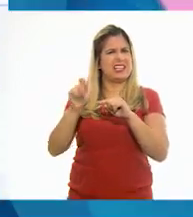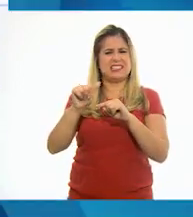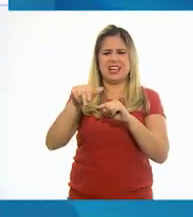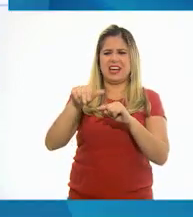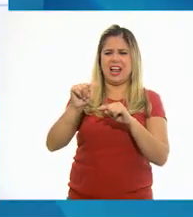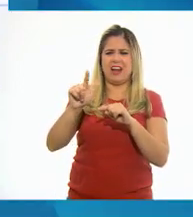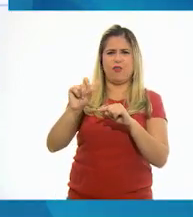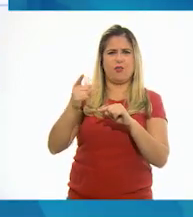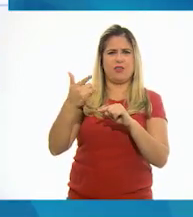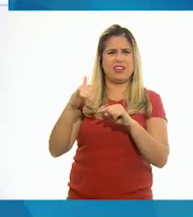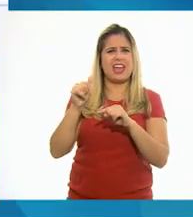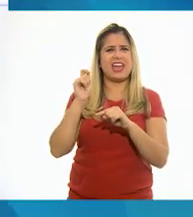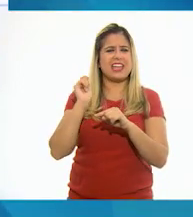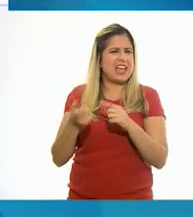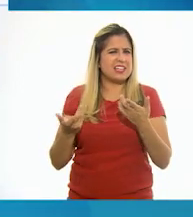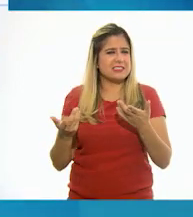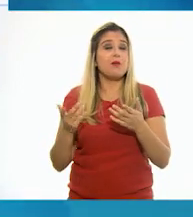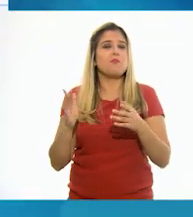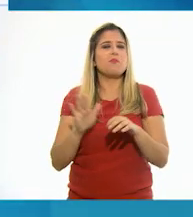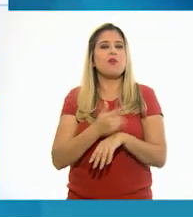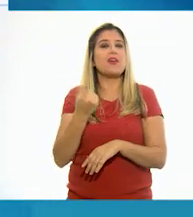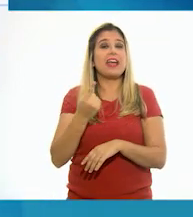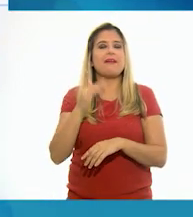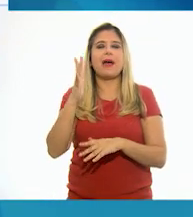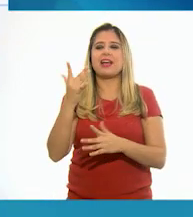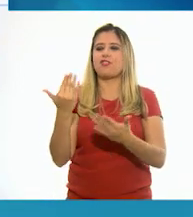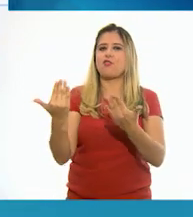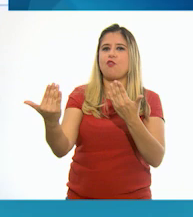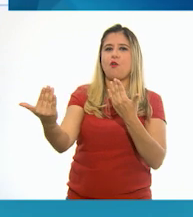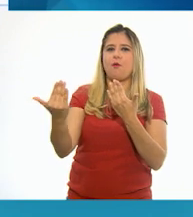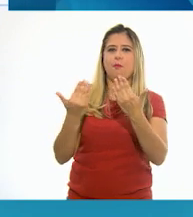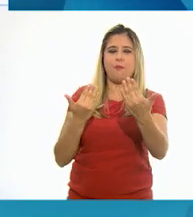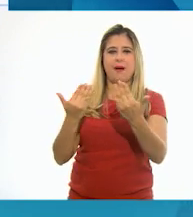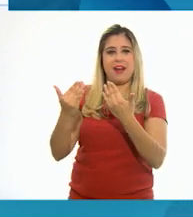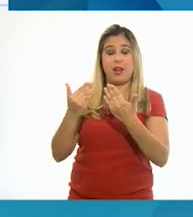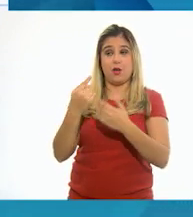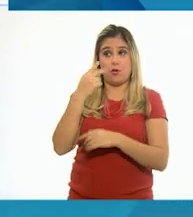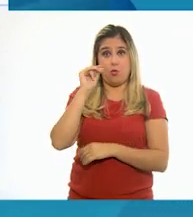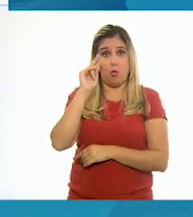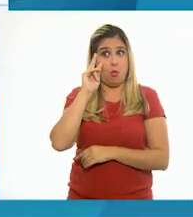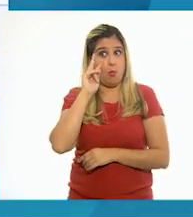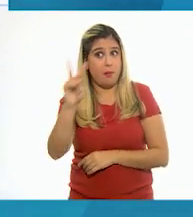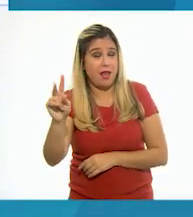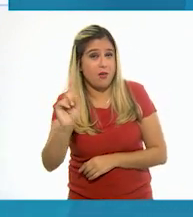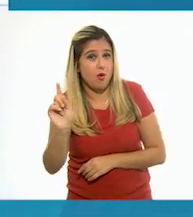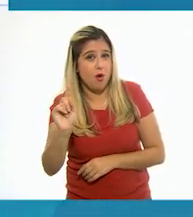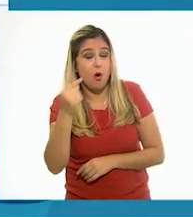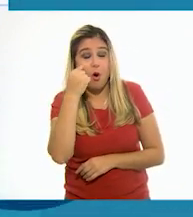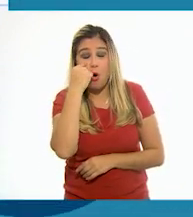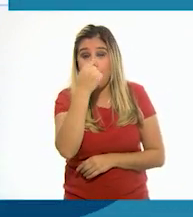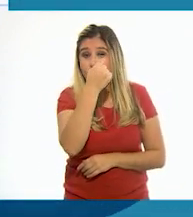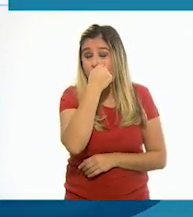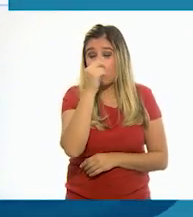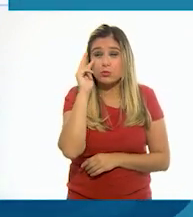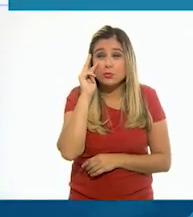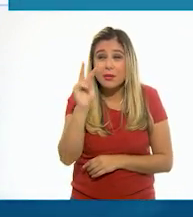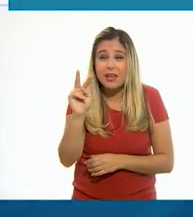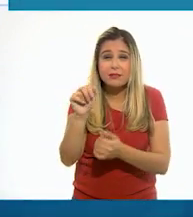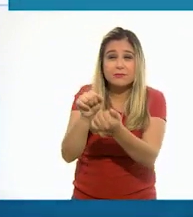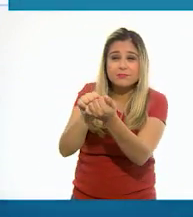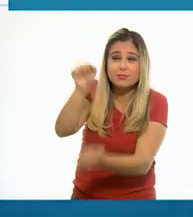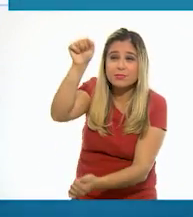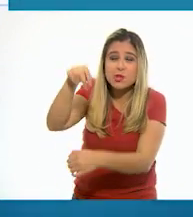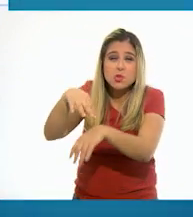literario utilizado es la analogía porque se está comparando el hecho de no ver, al decir ojos que no ven, con